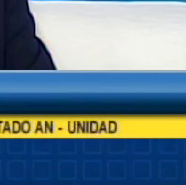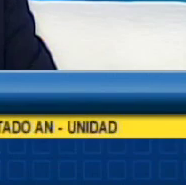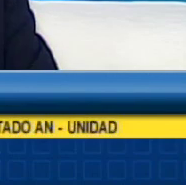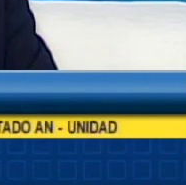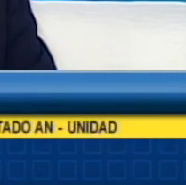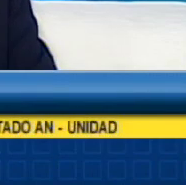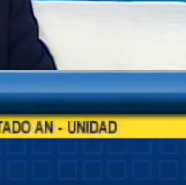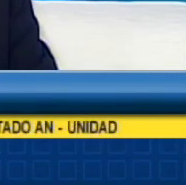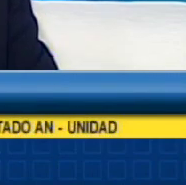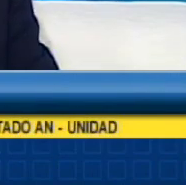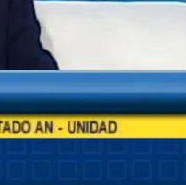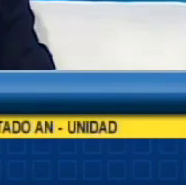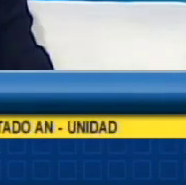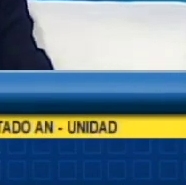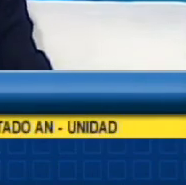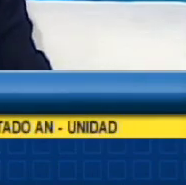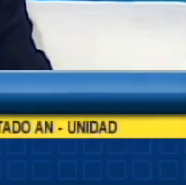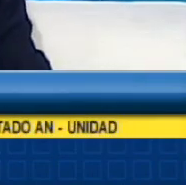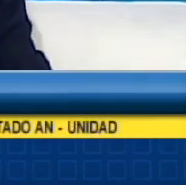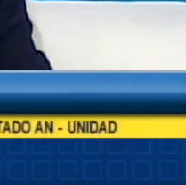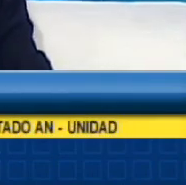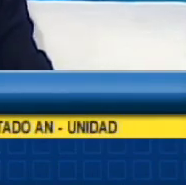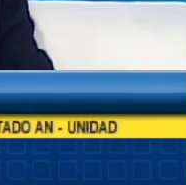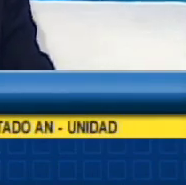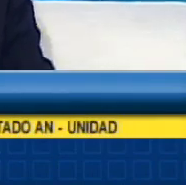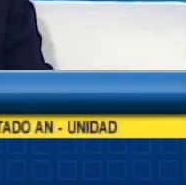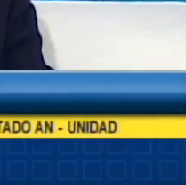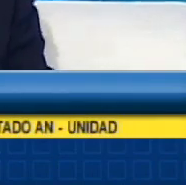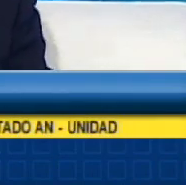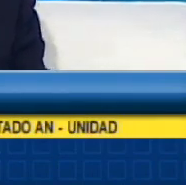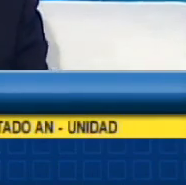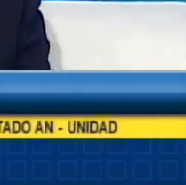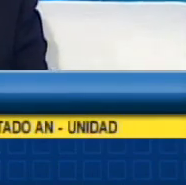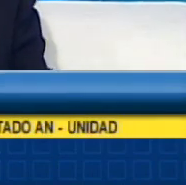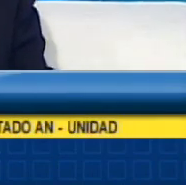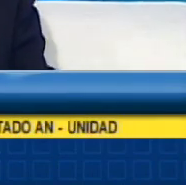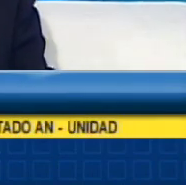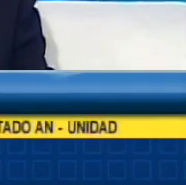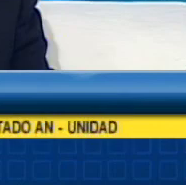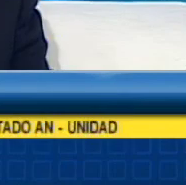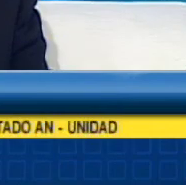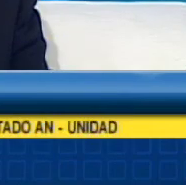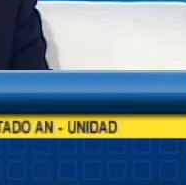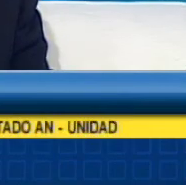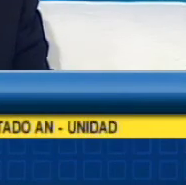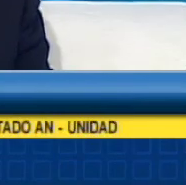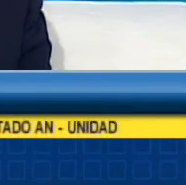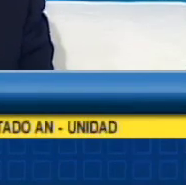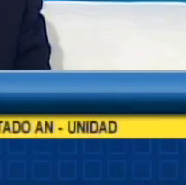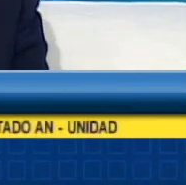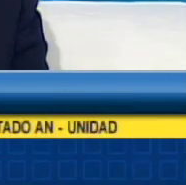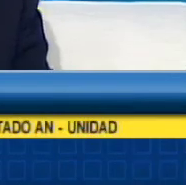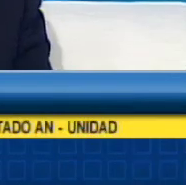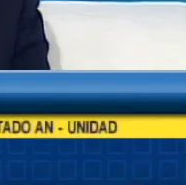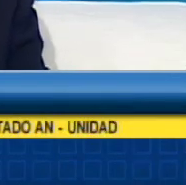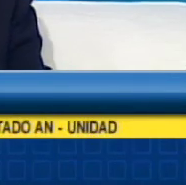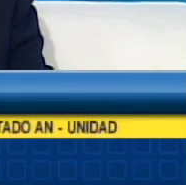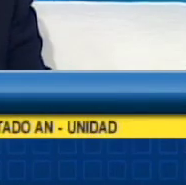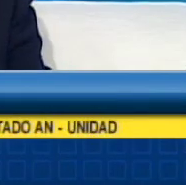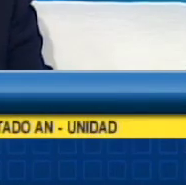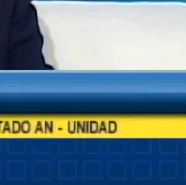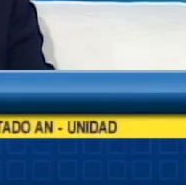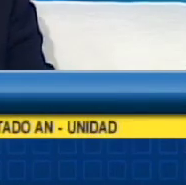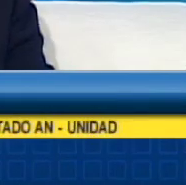político. Y en segundo lugar, nosotros necesitamos una fiscalía que no sea un tapón, que cuando se cometen violaciones,